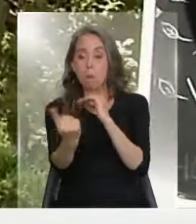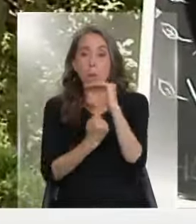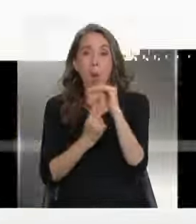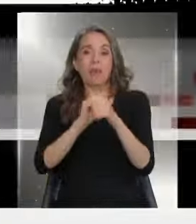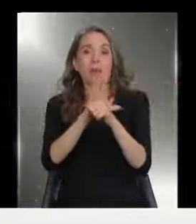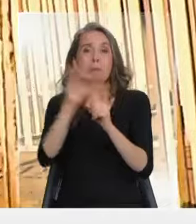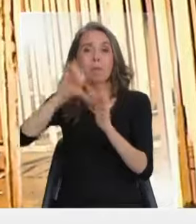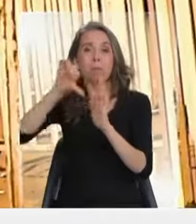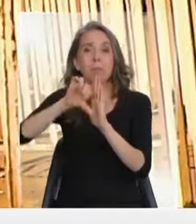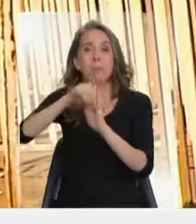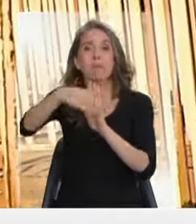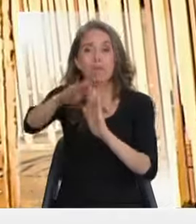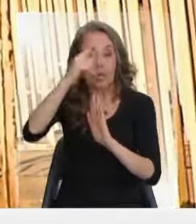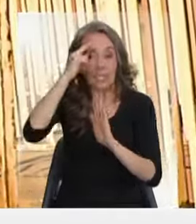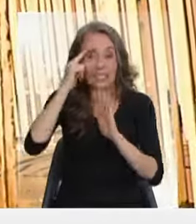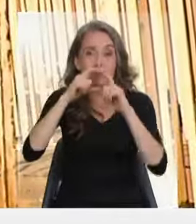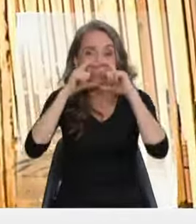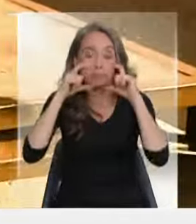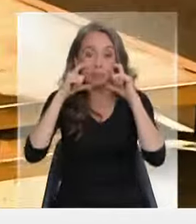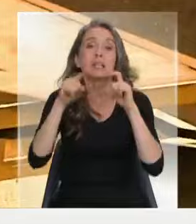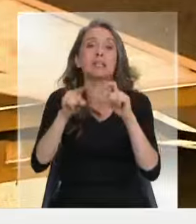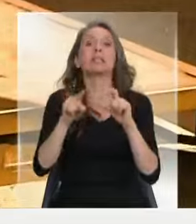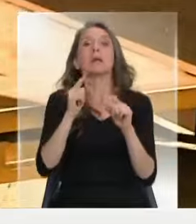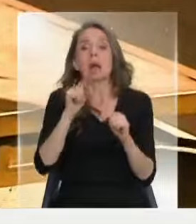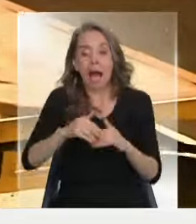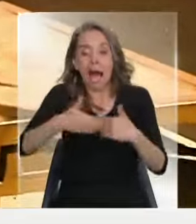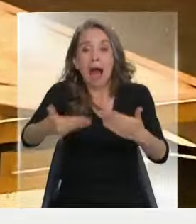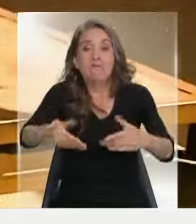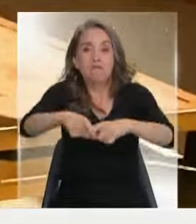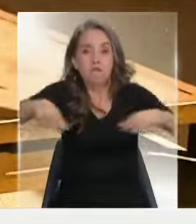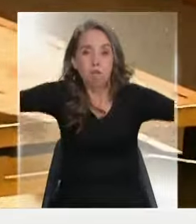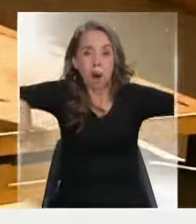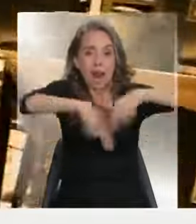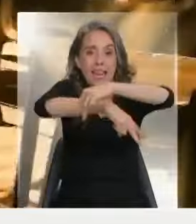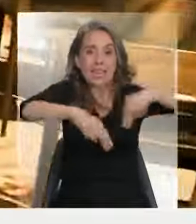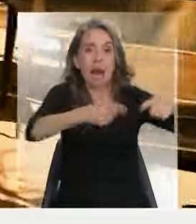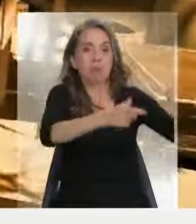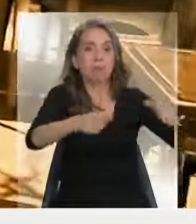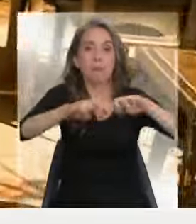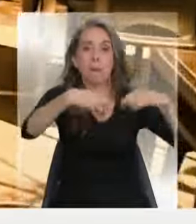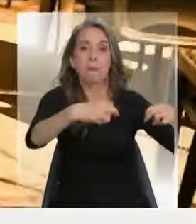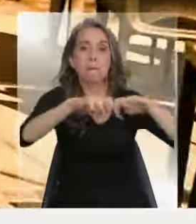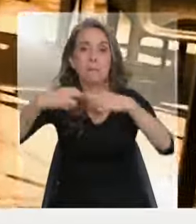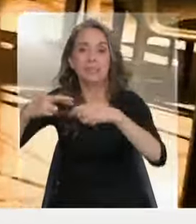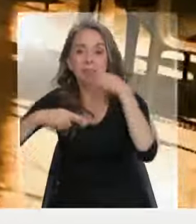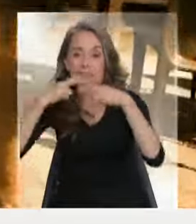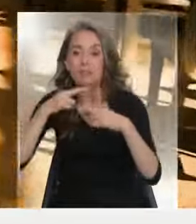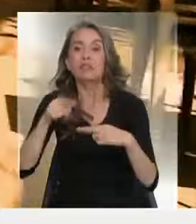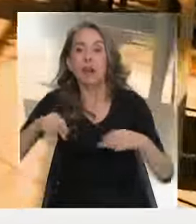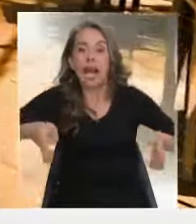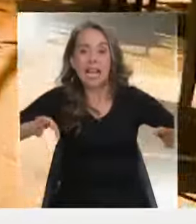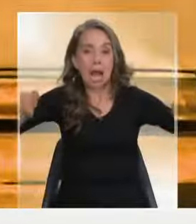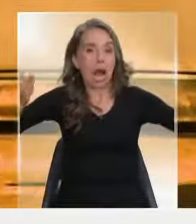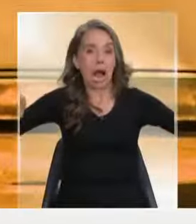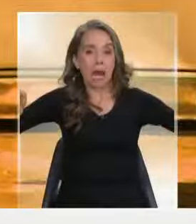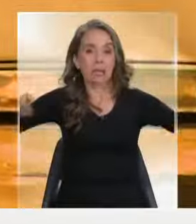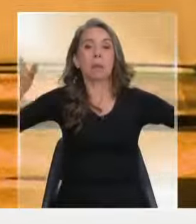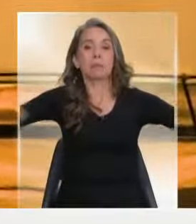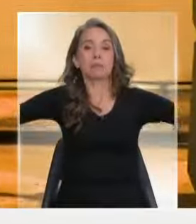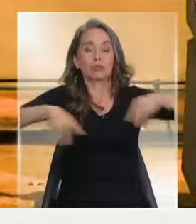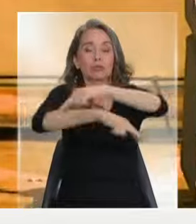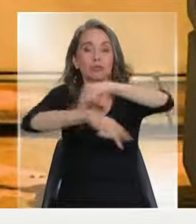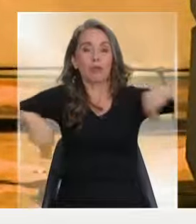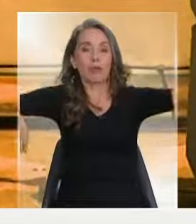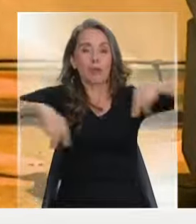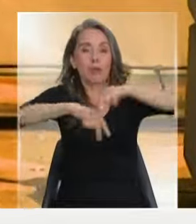restaurantes. Se han cerrado algunas calles, todo para que los peatones circulen tranquilamente y locatarios tengan mayor espacio para